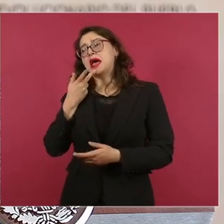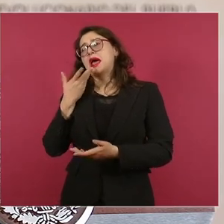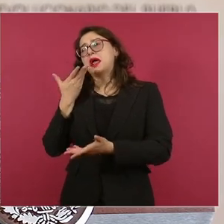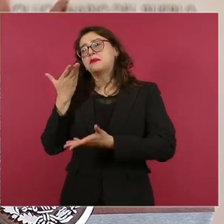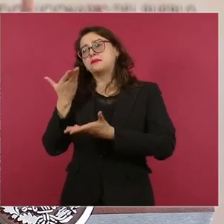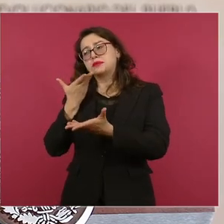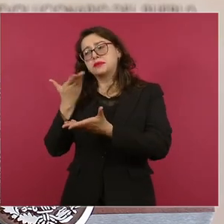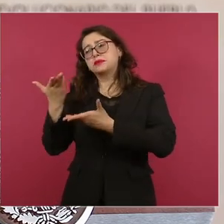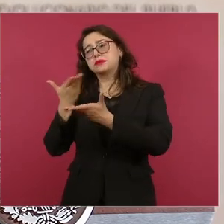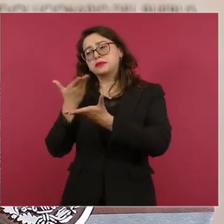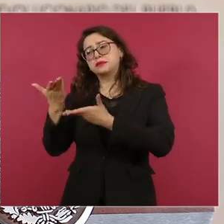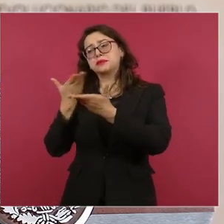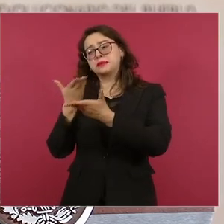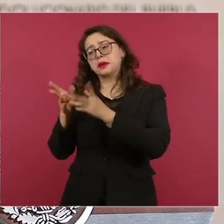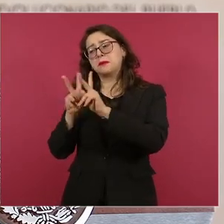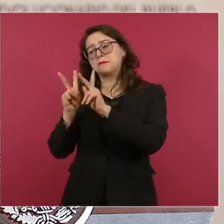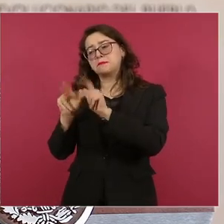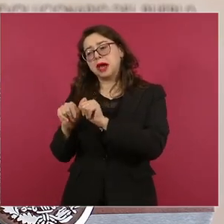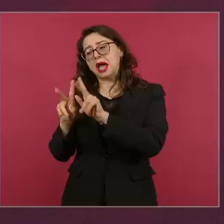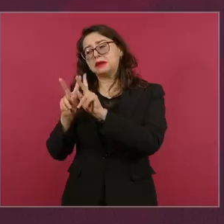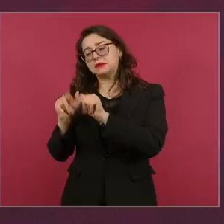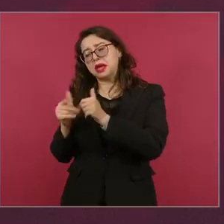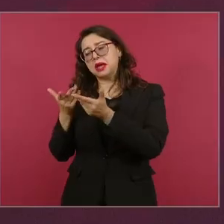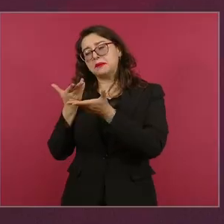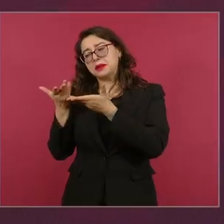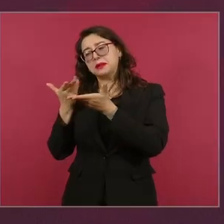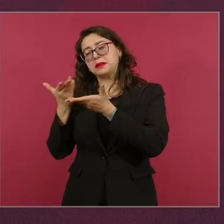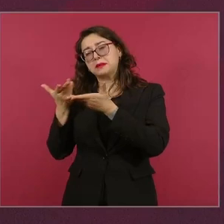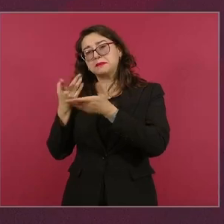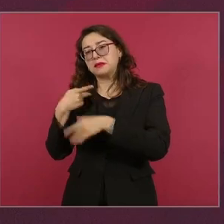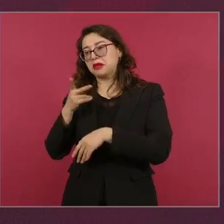que desde luego hay que tener amistad con todos los pueblos,